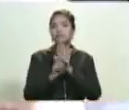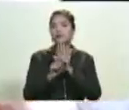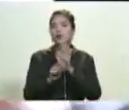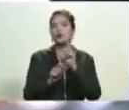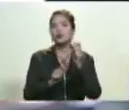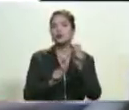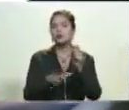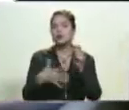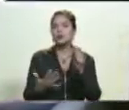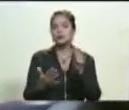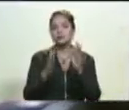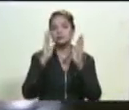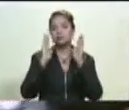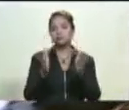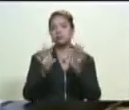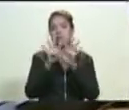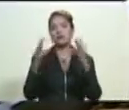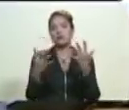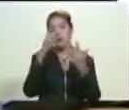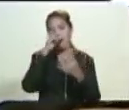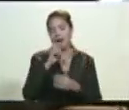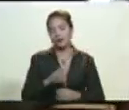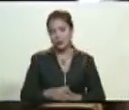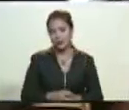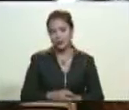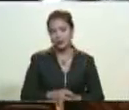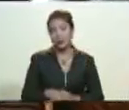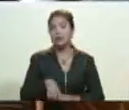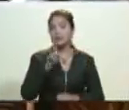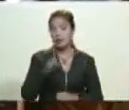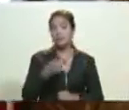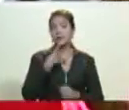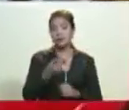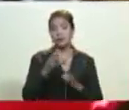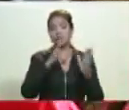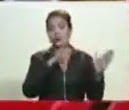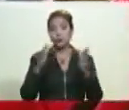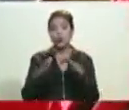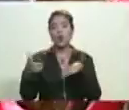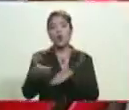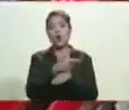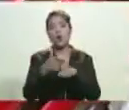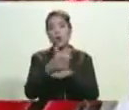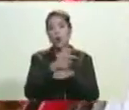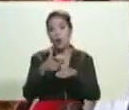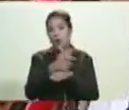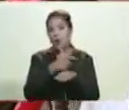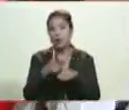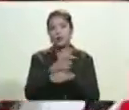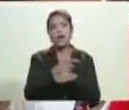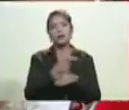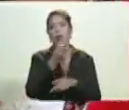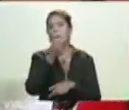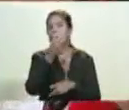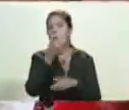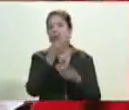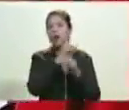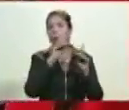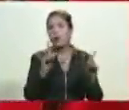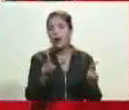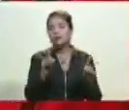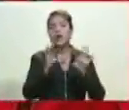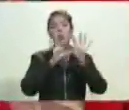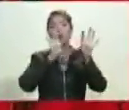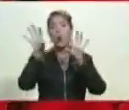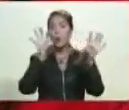constitución es de 19 años. Y también ha establecido que los gobiernos menos democráticos, que los estados